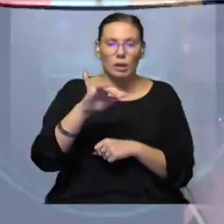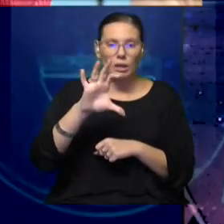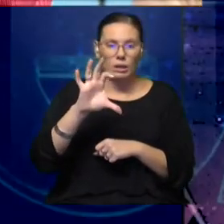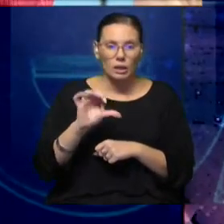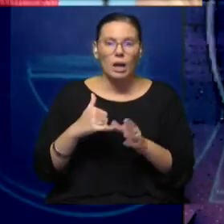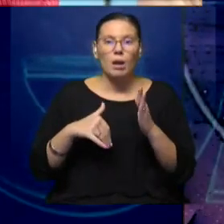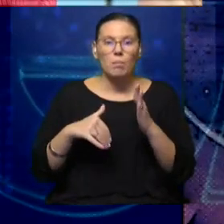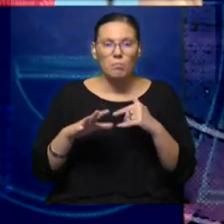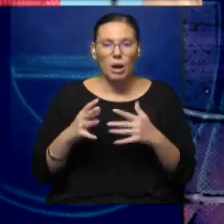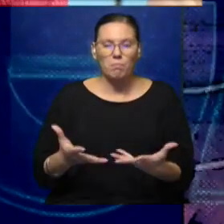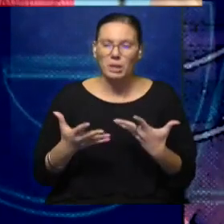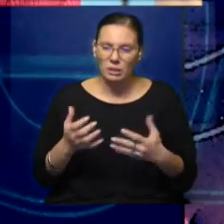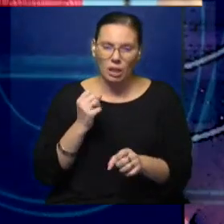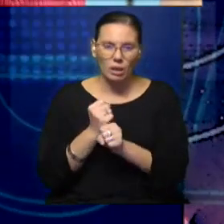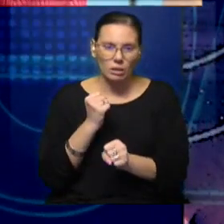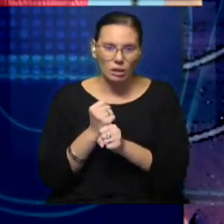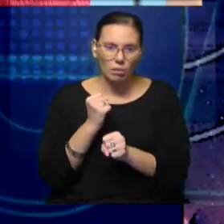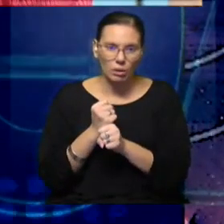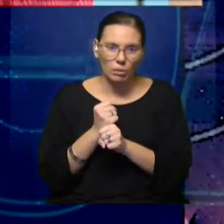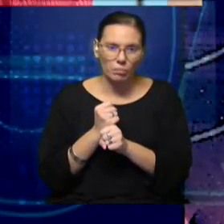gorda del trabajo, más pesada.